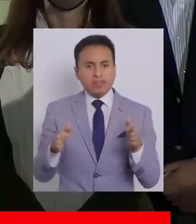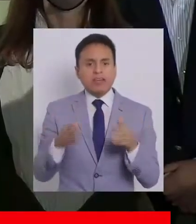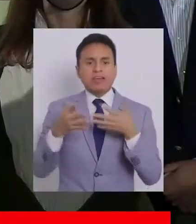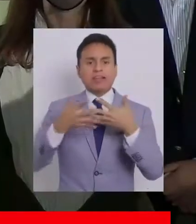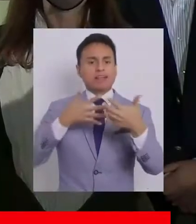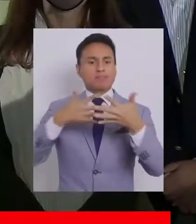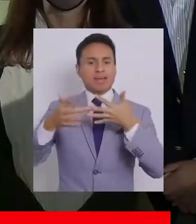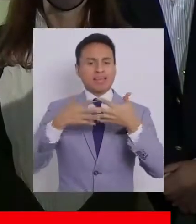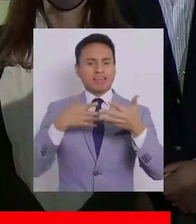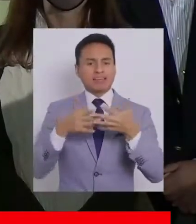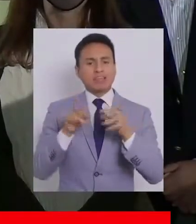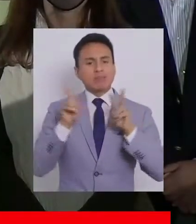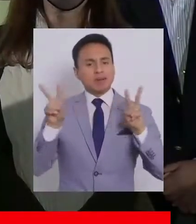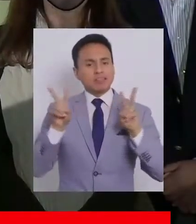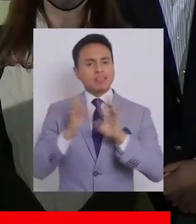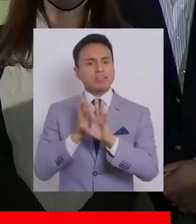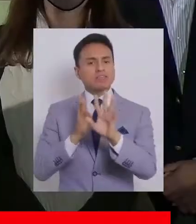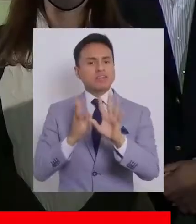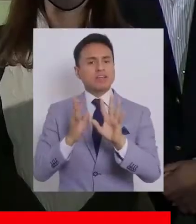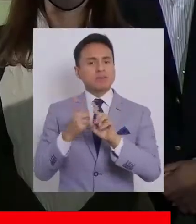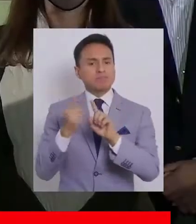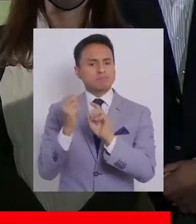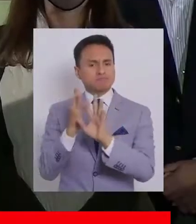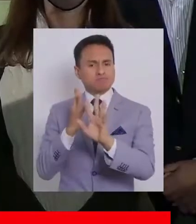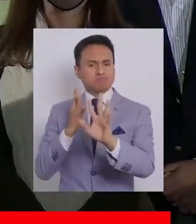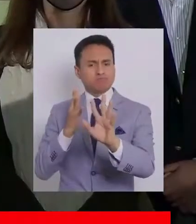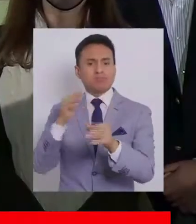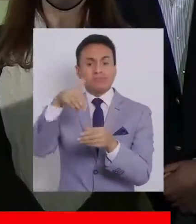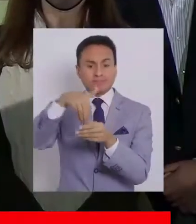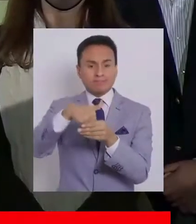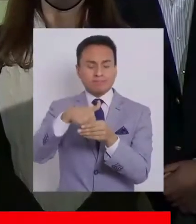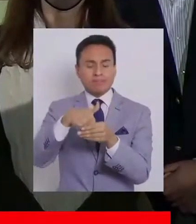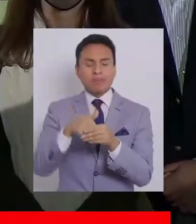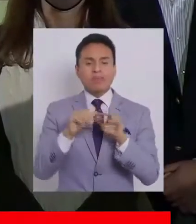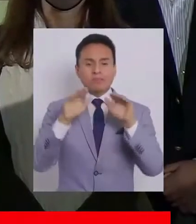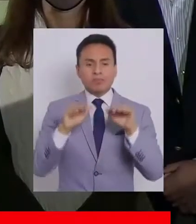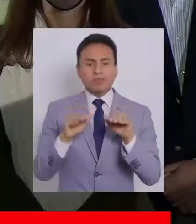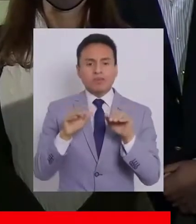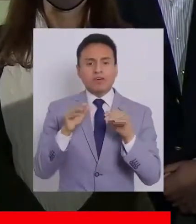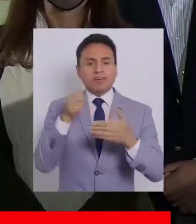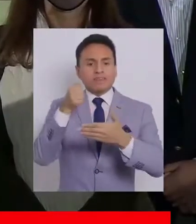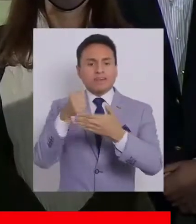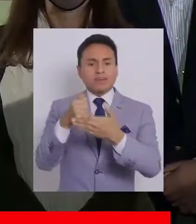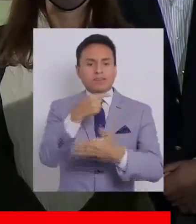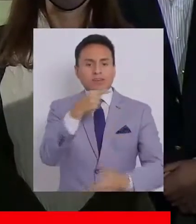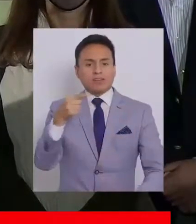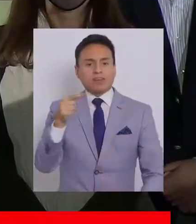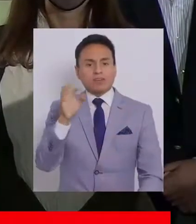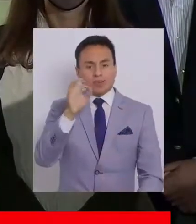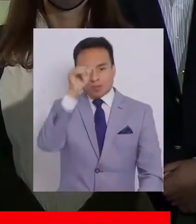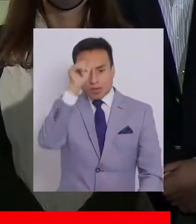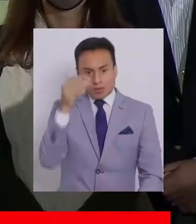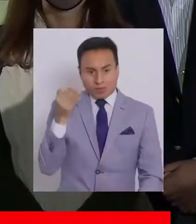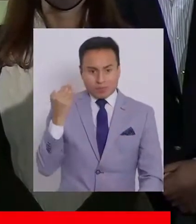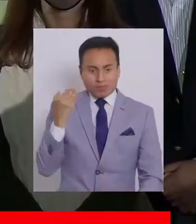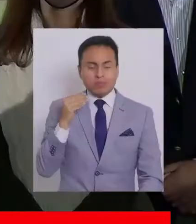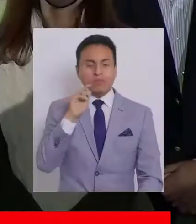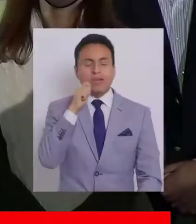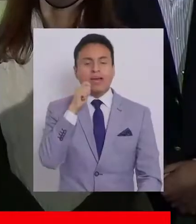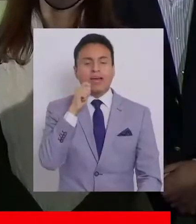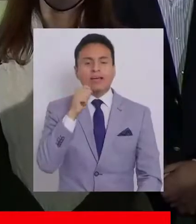transparentes, pacíficas y participativas, como fueron las de este fin de semana, es la